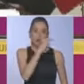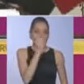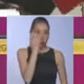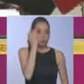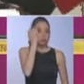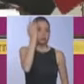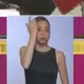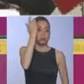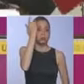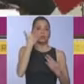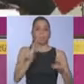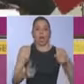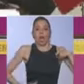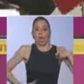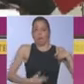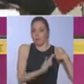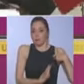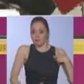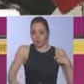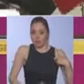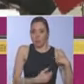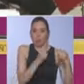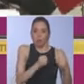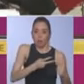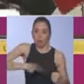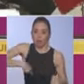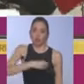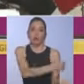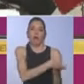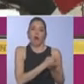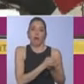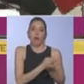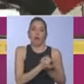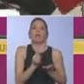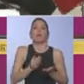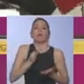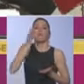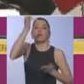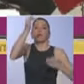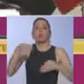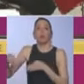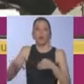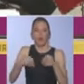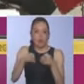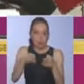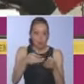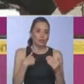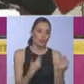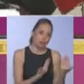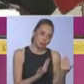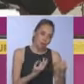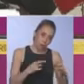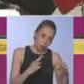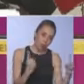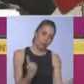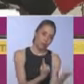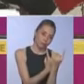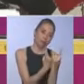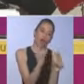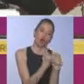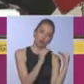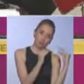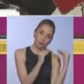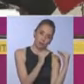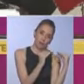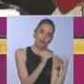su sabiduría como presidenta nos pueden ayudar mucho en los caminos del futuro. Así que espero tener la oportunidad de conversar con usted